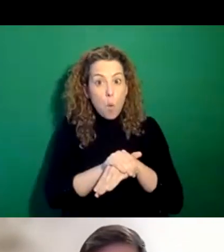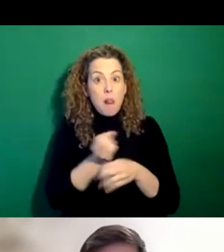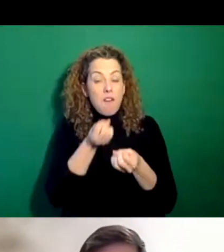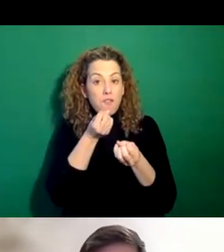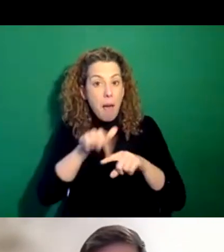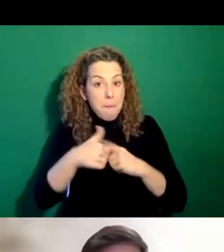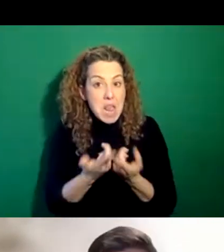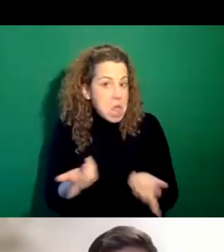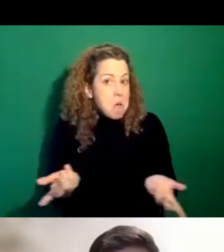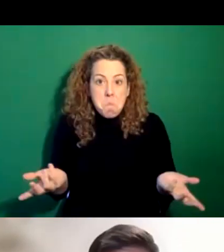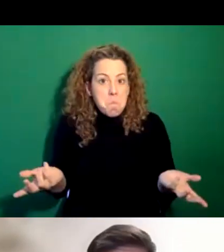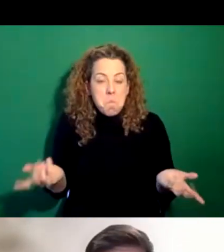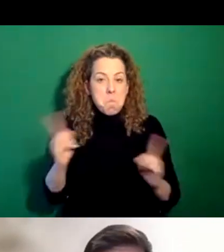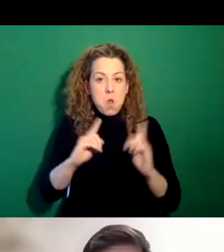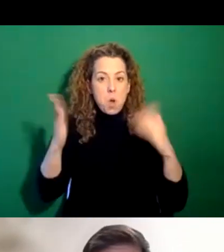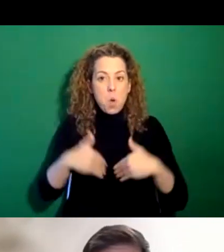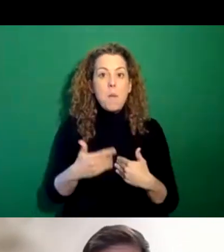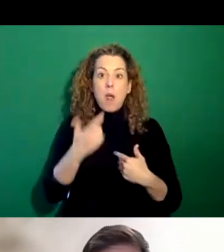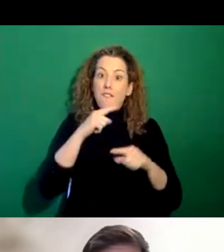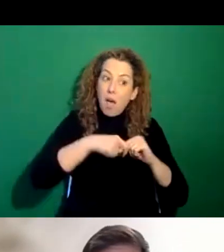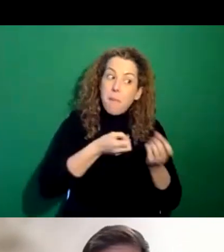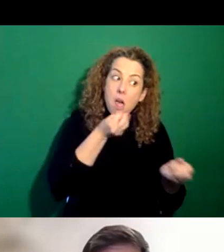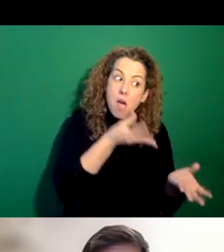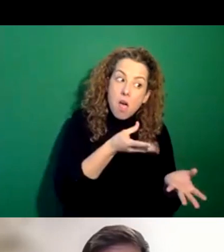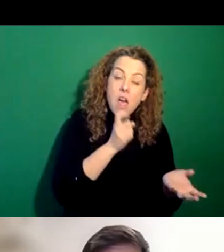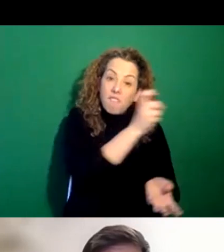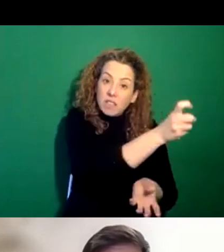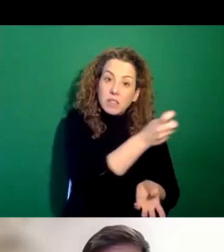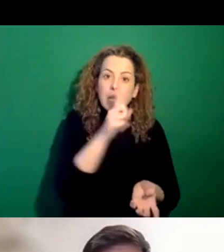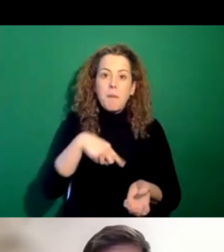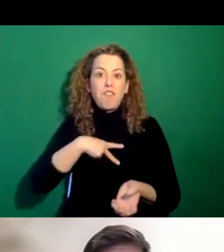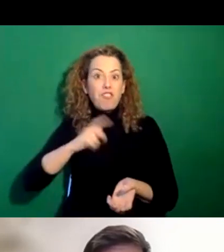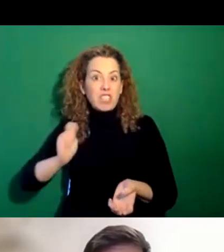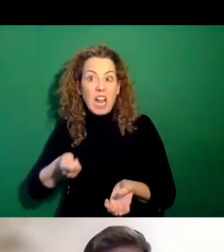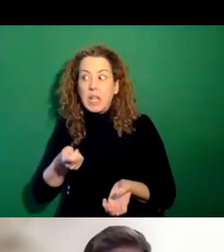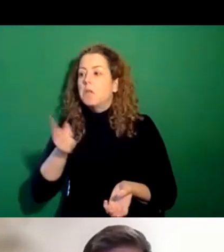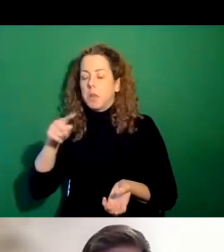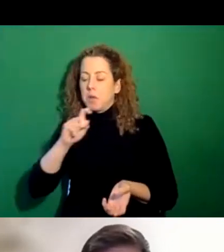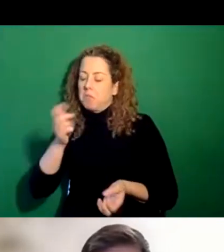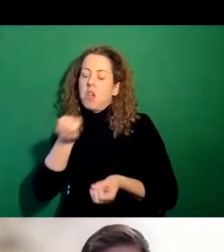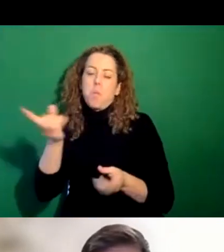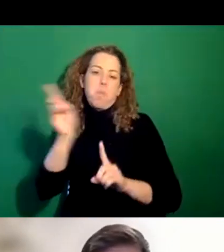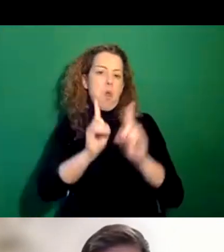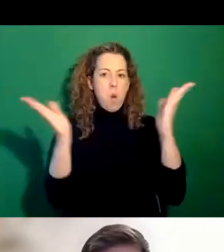y a los familiares, perdón, a la familia y después también si es necesario a fiscal y demás, no hay ningún problema.